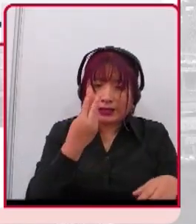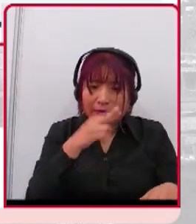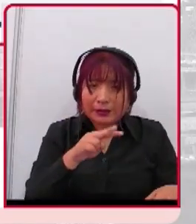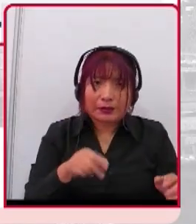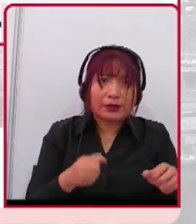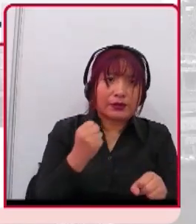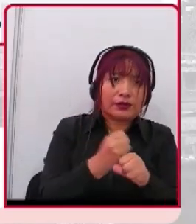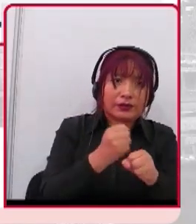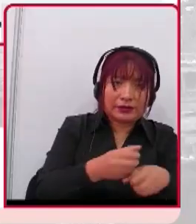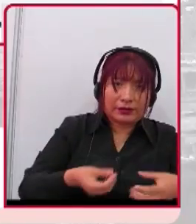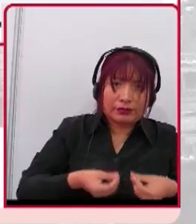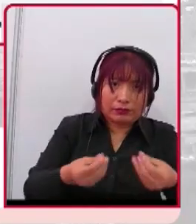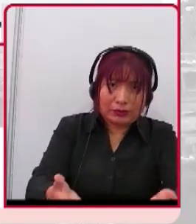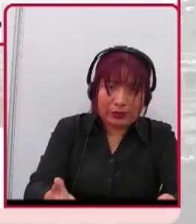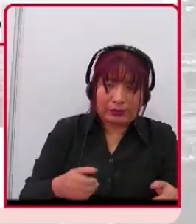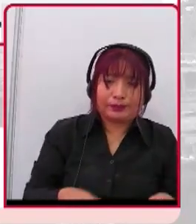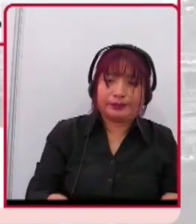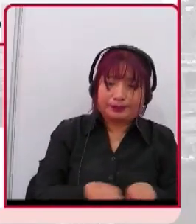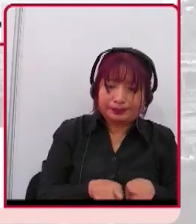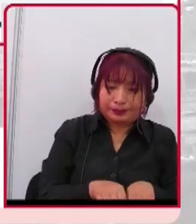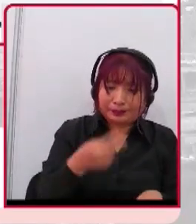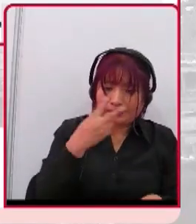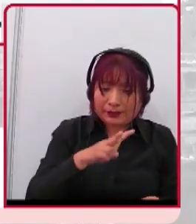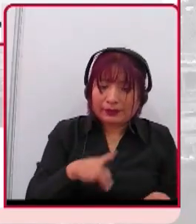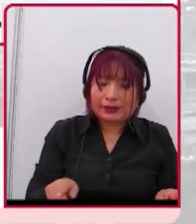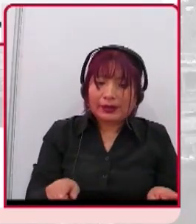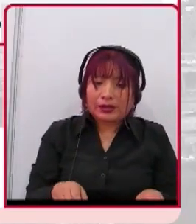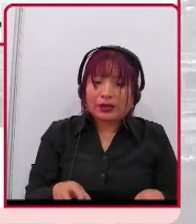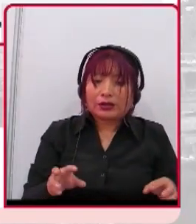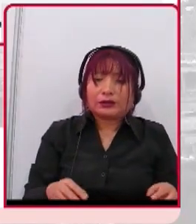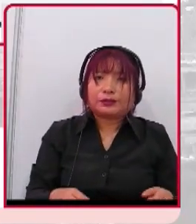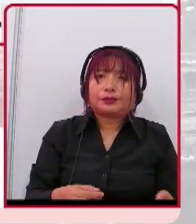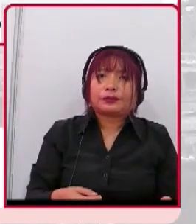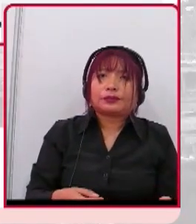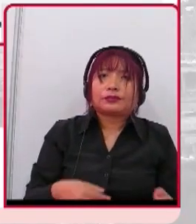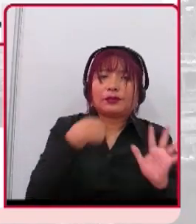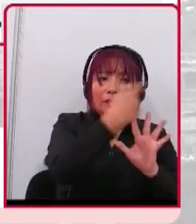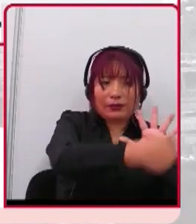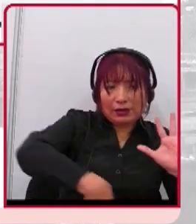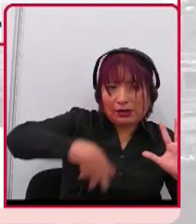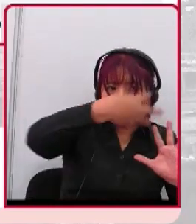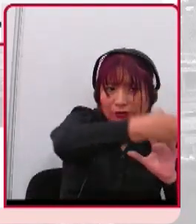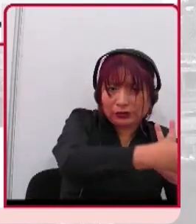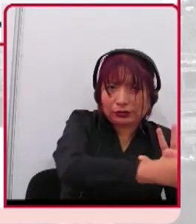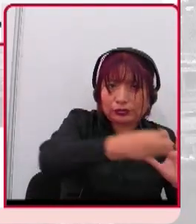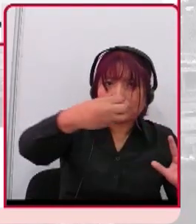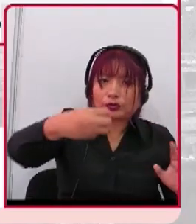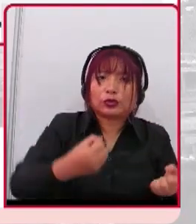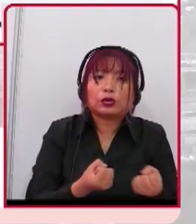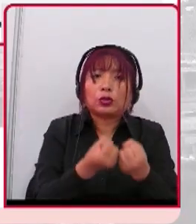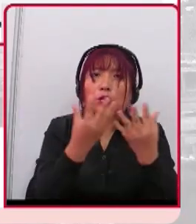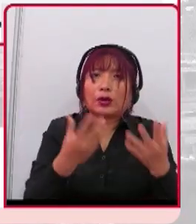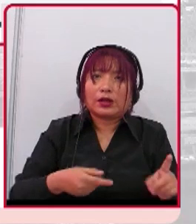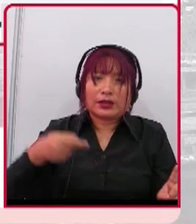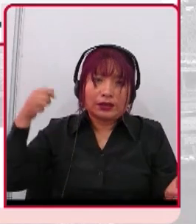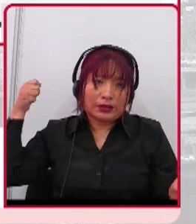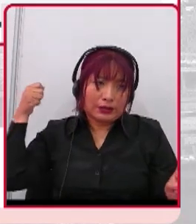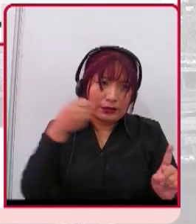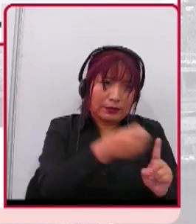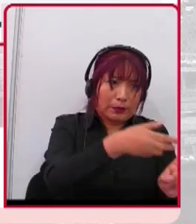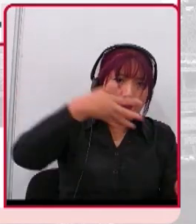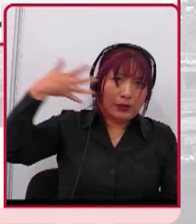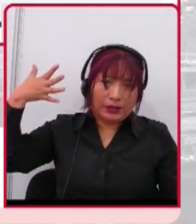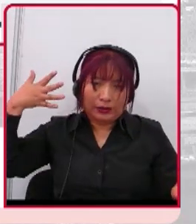la tapa del molino de descarga, en la tapa del molino SAG, en la zona de descarga, cuánto es el área abierta, cuál era el impacto si teníamos una mejora